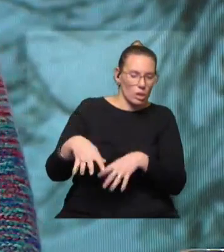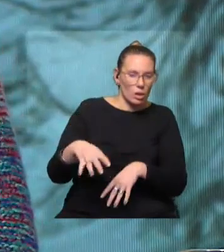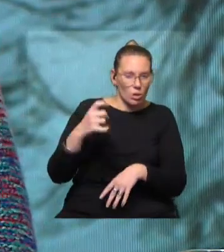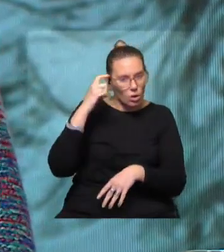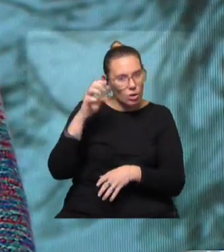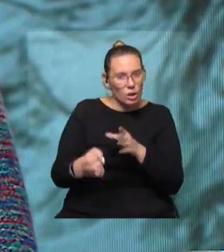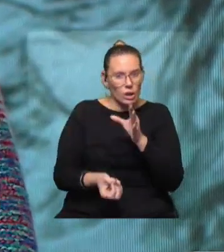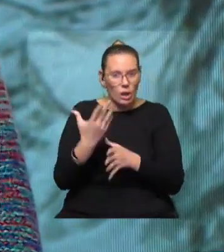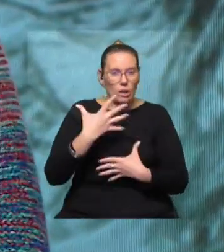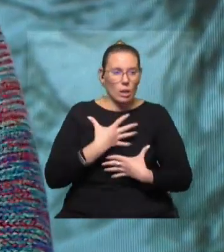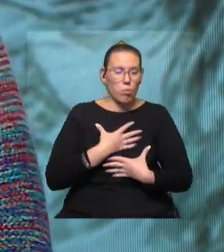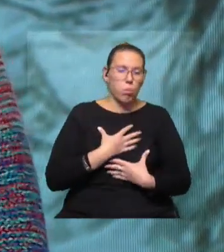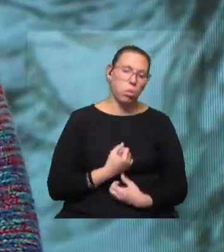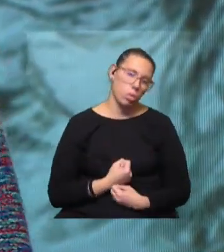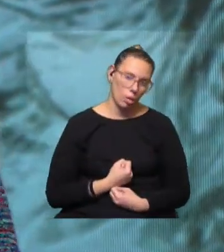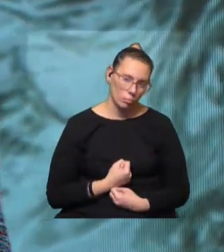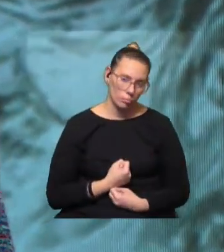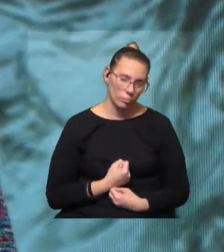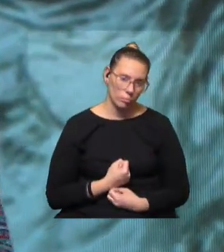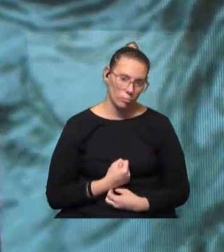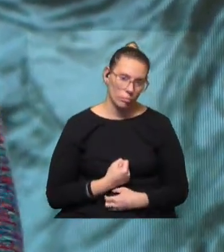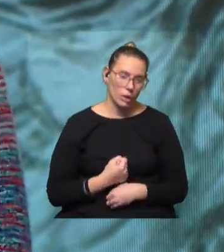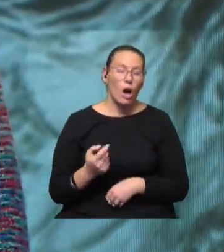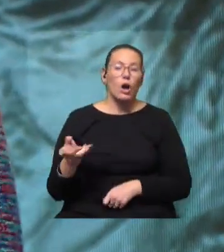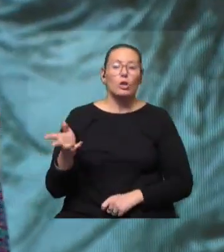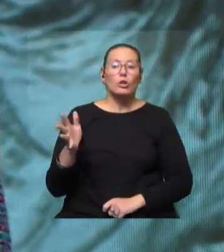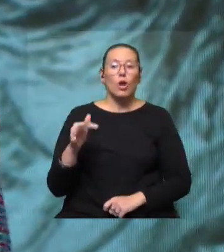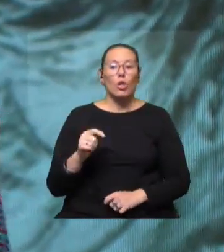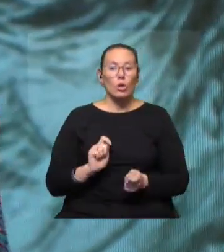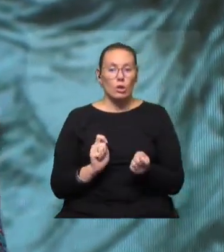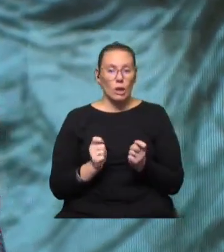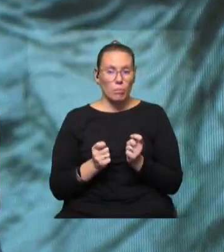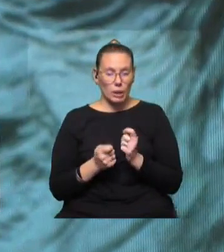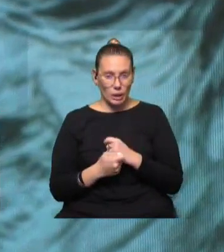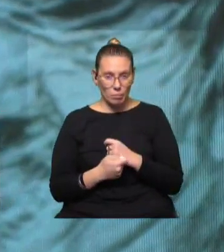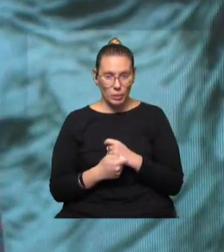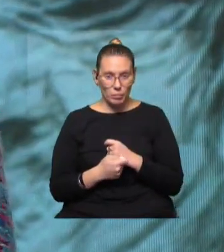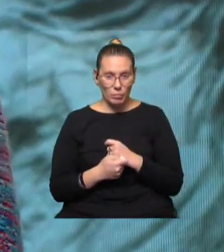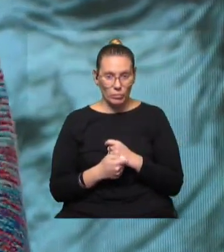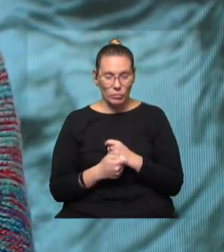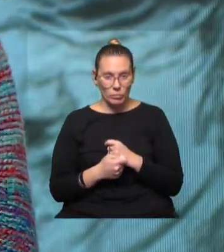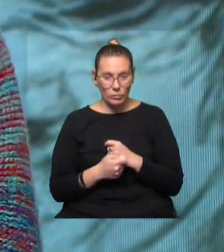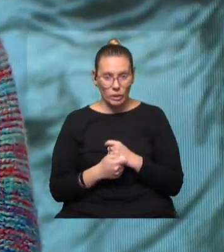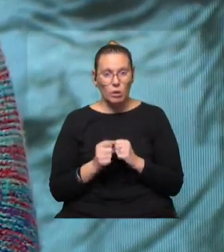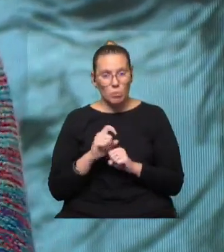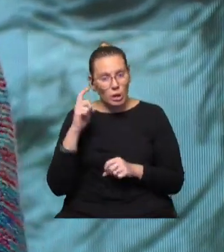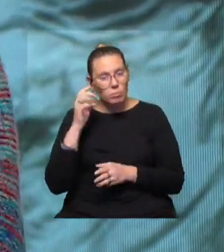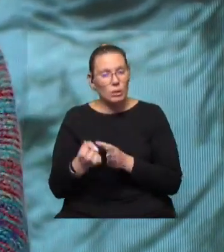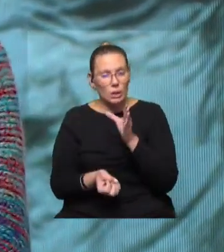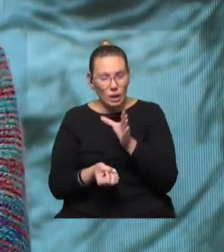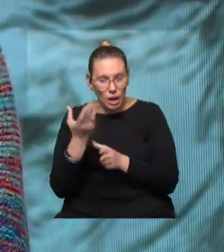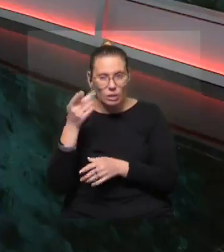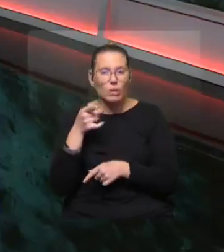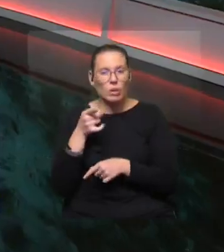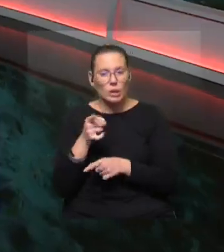empiezo a deprimir o sea todos los días me va a transformando y y poder ir creando y que cada